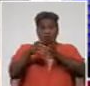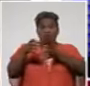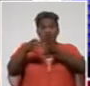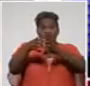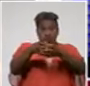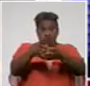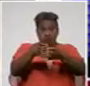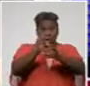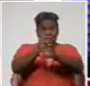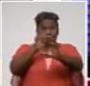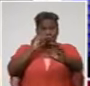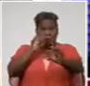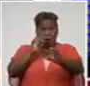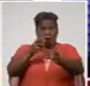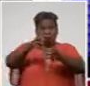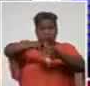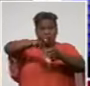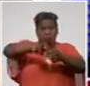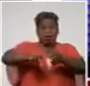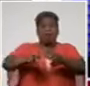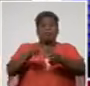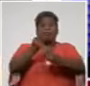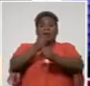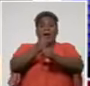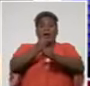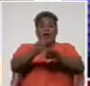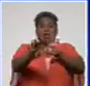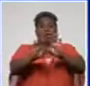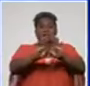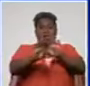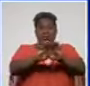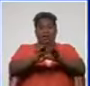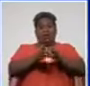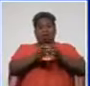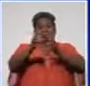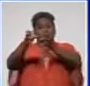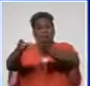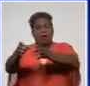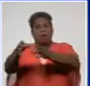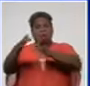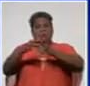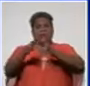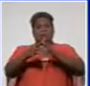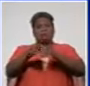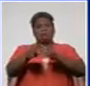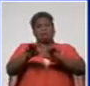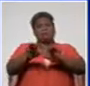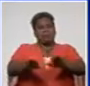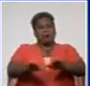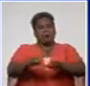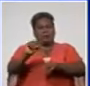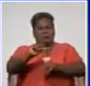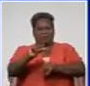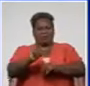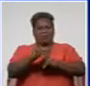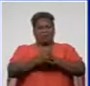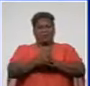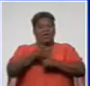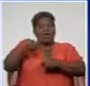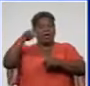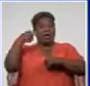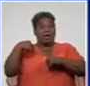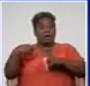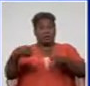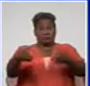que a las 7 de la noche no estén las personas en la calle. Vamos a hacer un alto, Luis Carlos, en la conversación. Nosotros ayer incluso cuando concluíamos la emisión